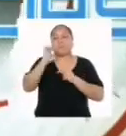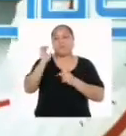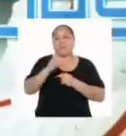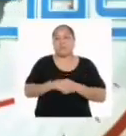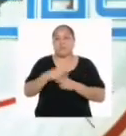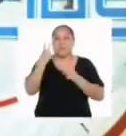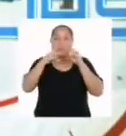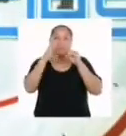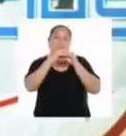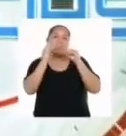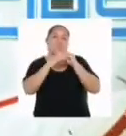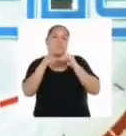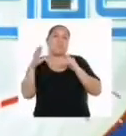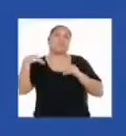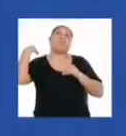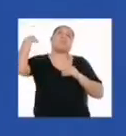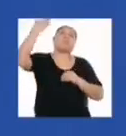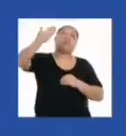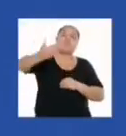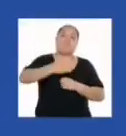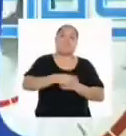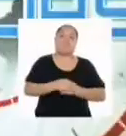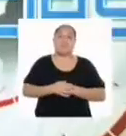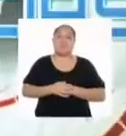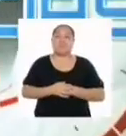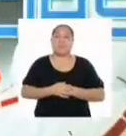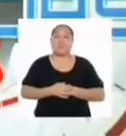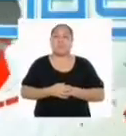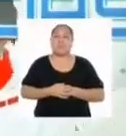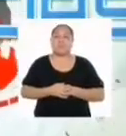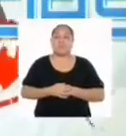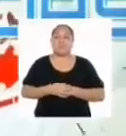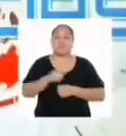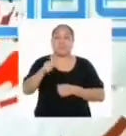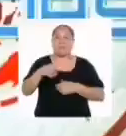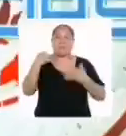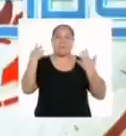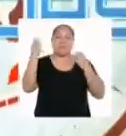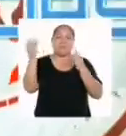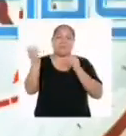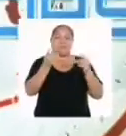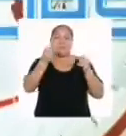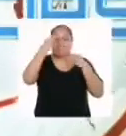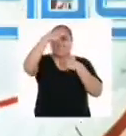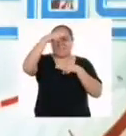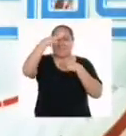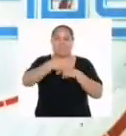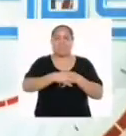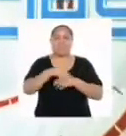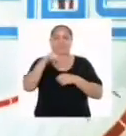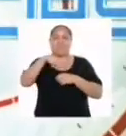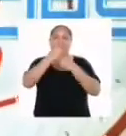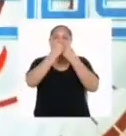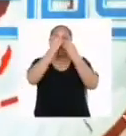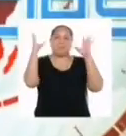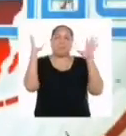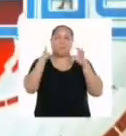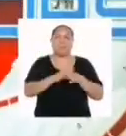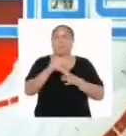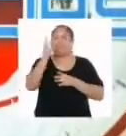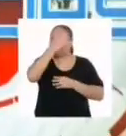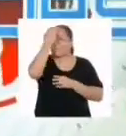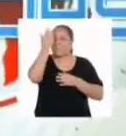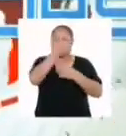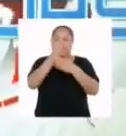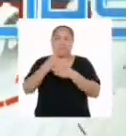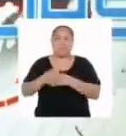que verá sus frutos a mitad del próximo. Esas han sido las Rappi Noticias del día. No se olviden compartir